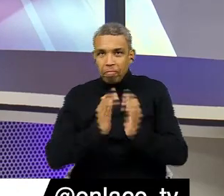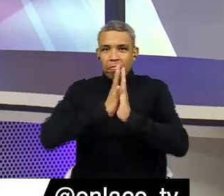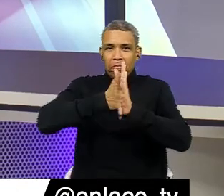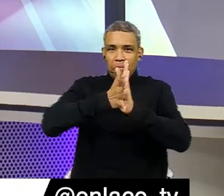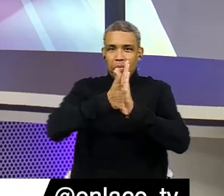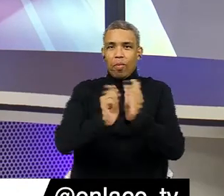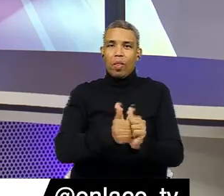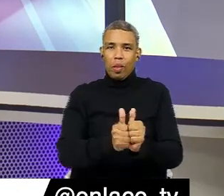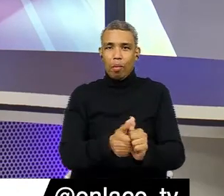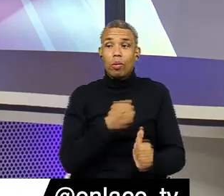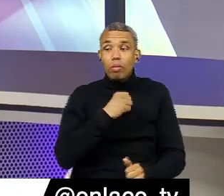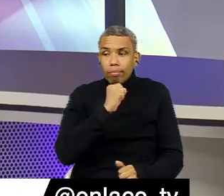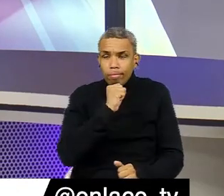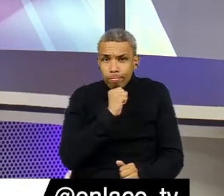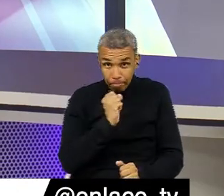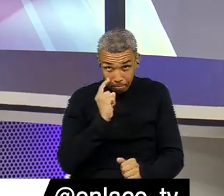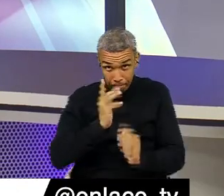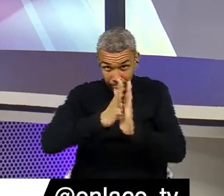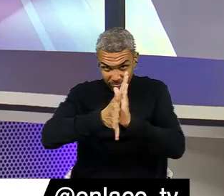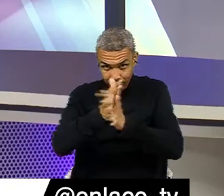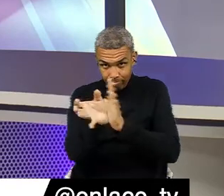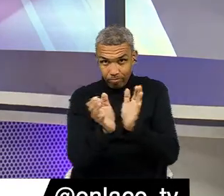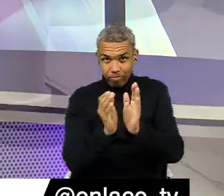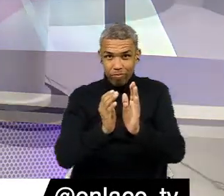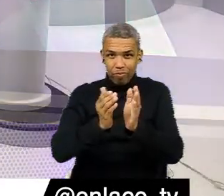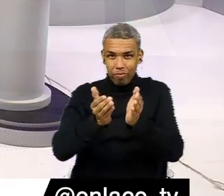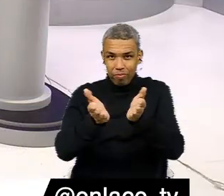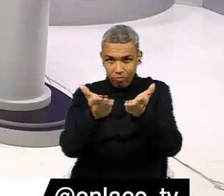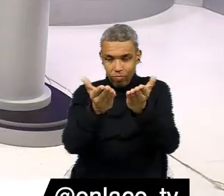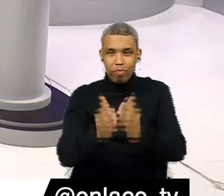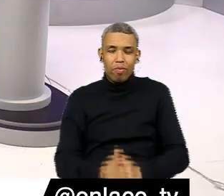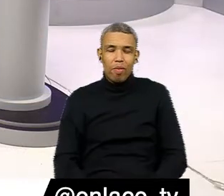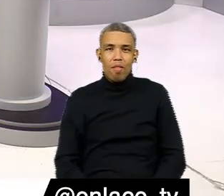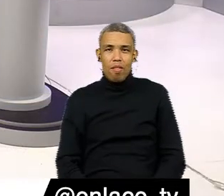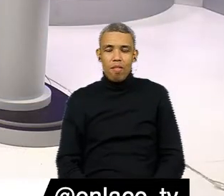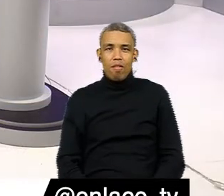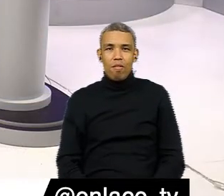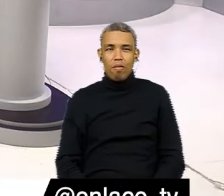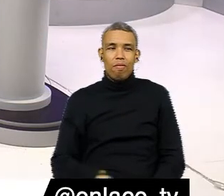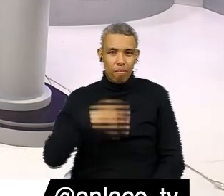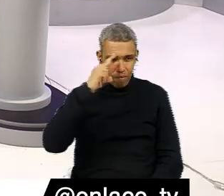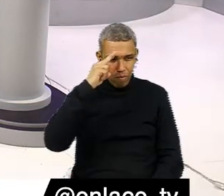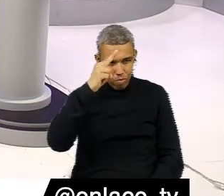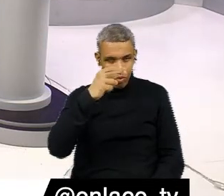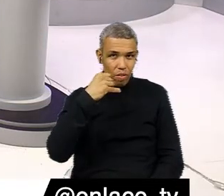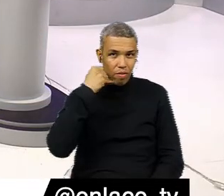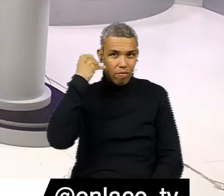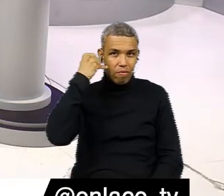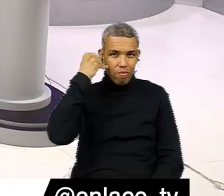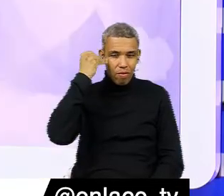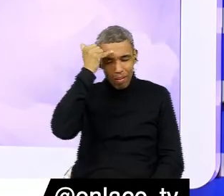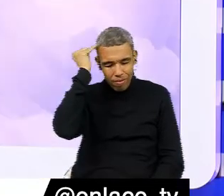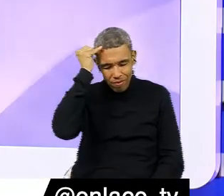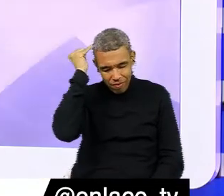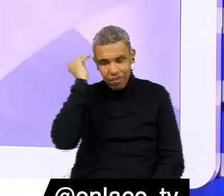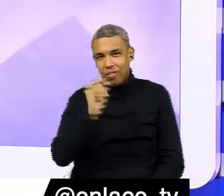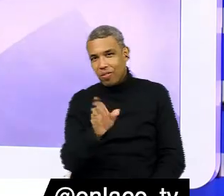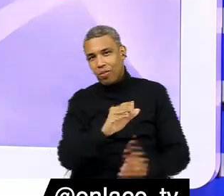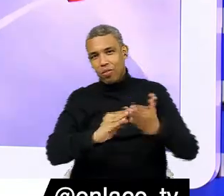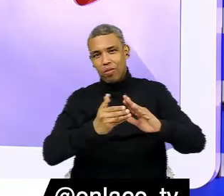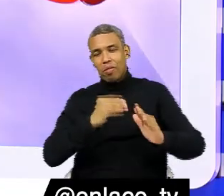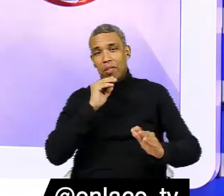Alfonso, el Pocho Molina ya está listo con todos los detalles. ¿Qué tal, Pocho? Buenas tardes y bienvenido. Hola, Yané, ¿qué tal? Saludo para usted, para todos los televidentes.